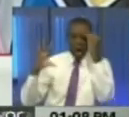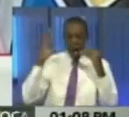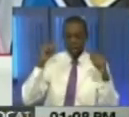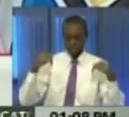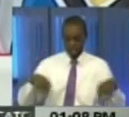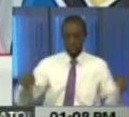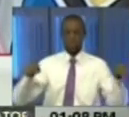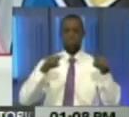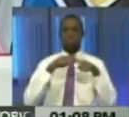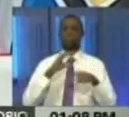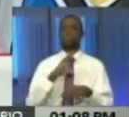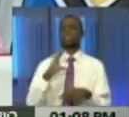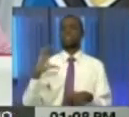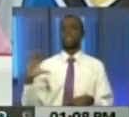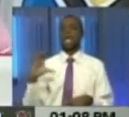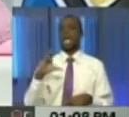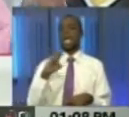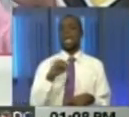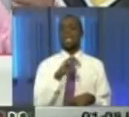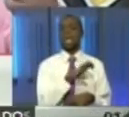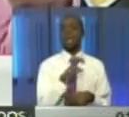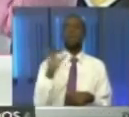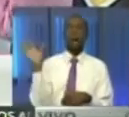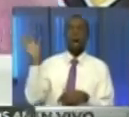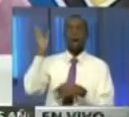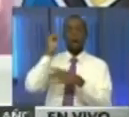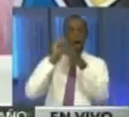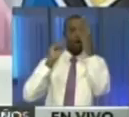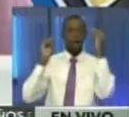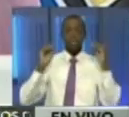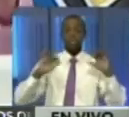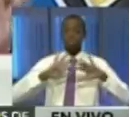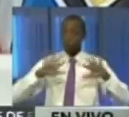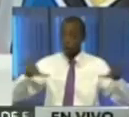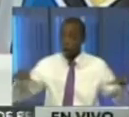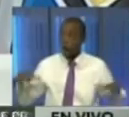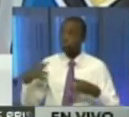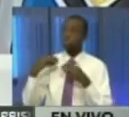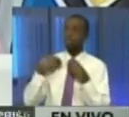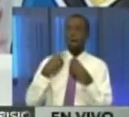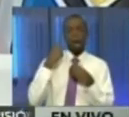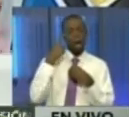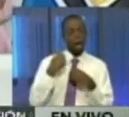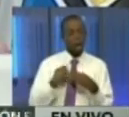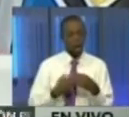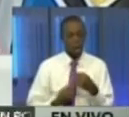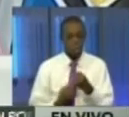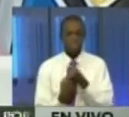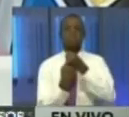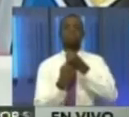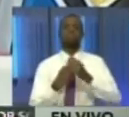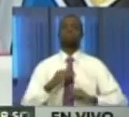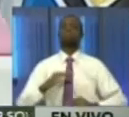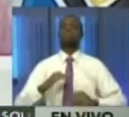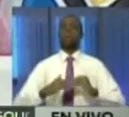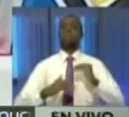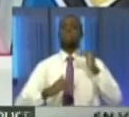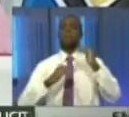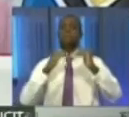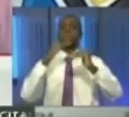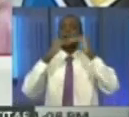institución ha tenido a lo largo de los años. Y esta institución ha construido para garantizar, tal como lo dice la